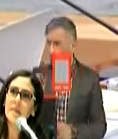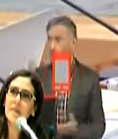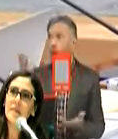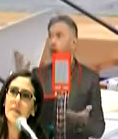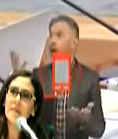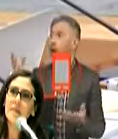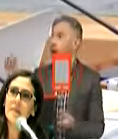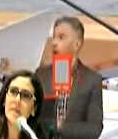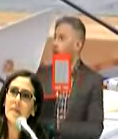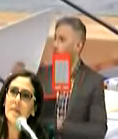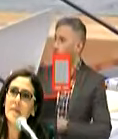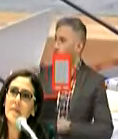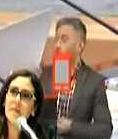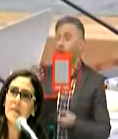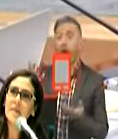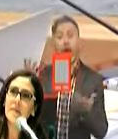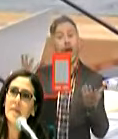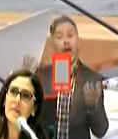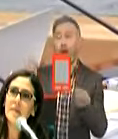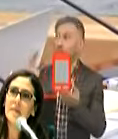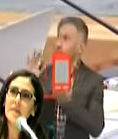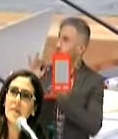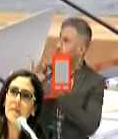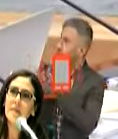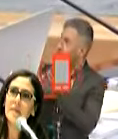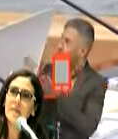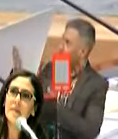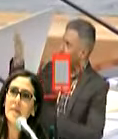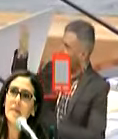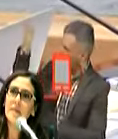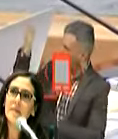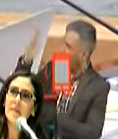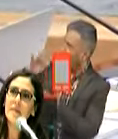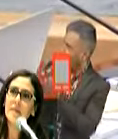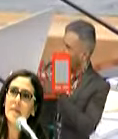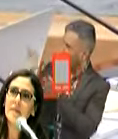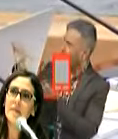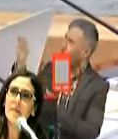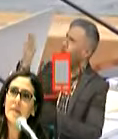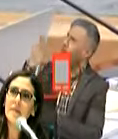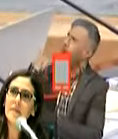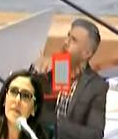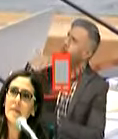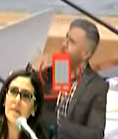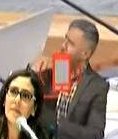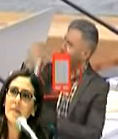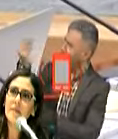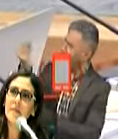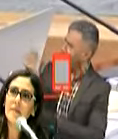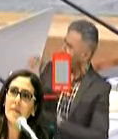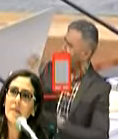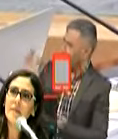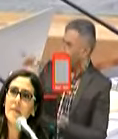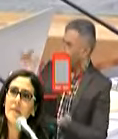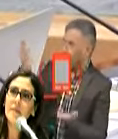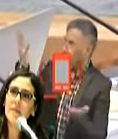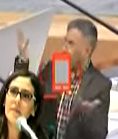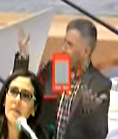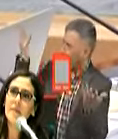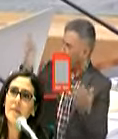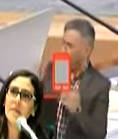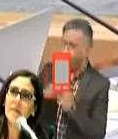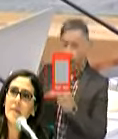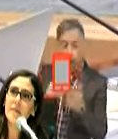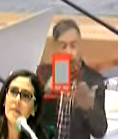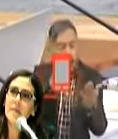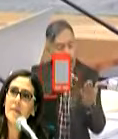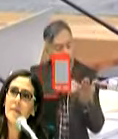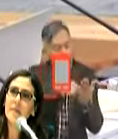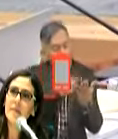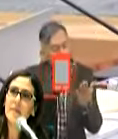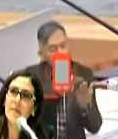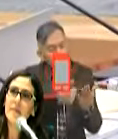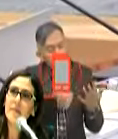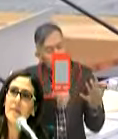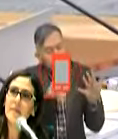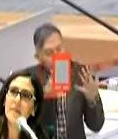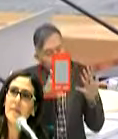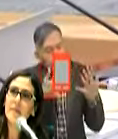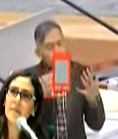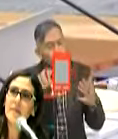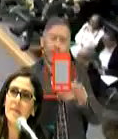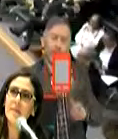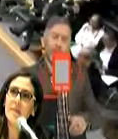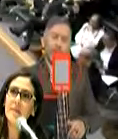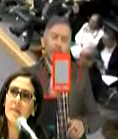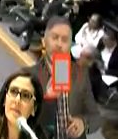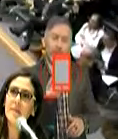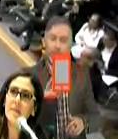los servidores públicos no deben tocar temas electorales en este tipo de ejercicios de comunicación, no meterse